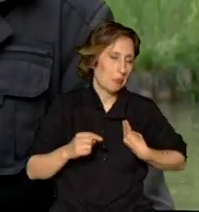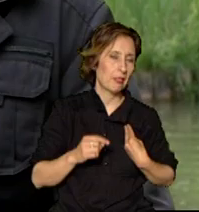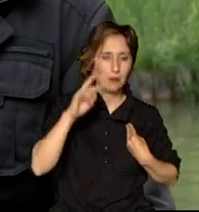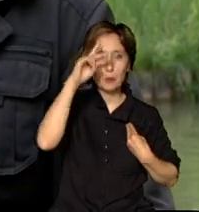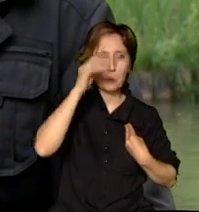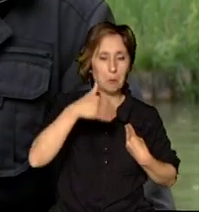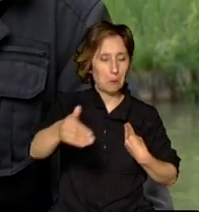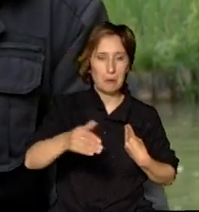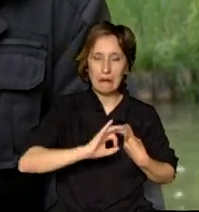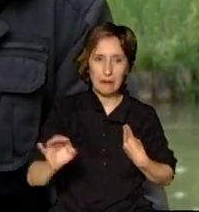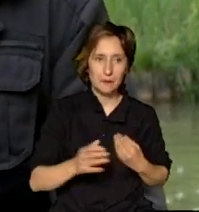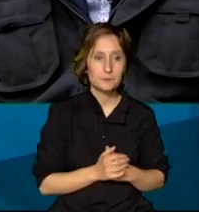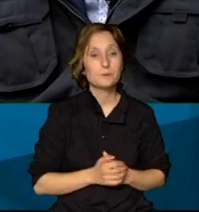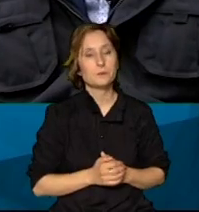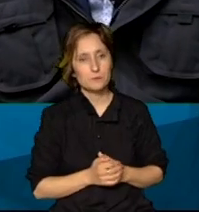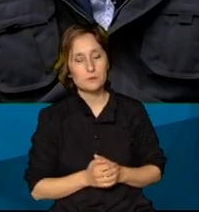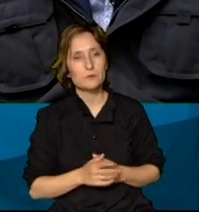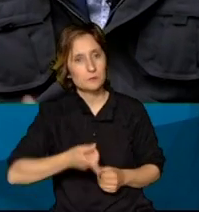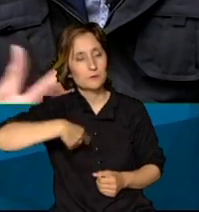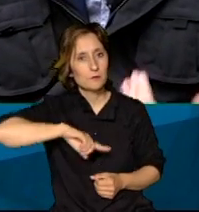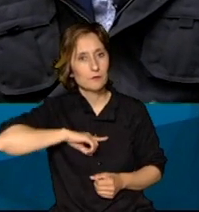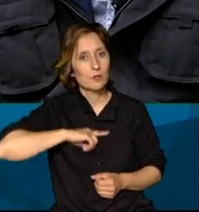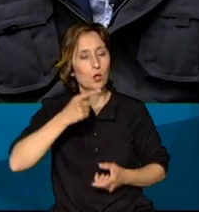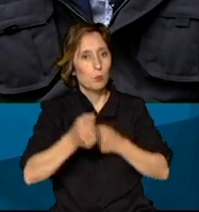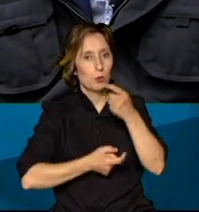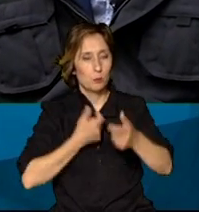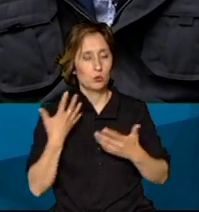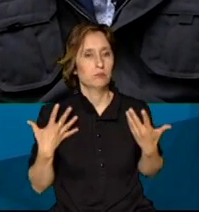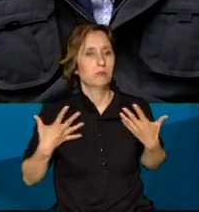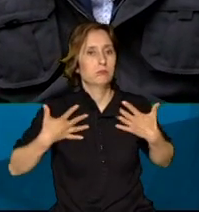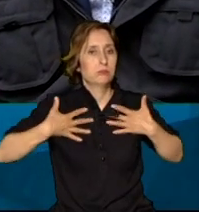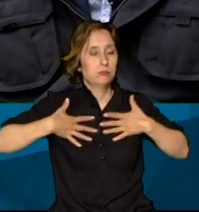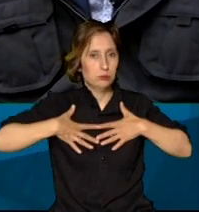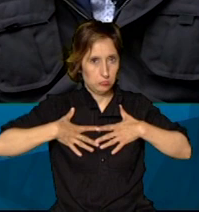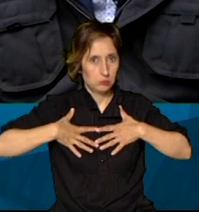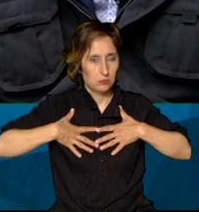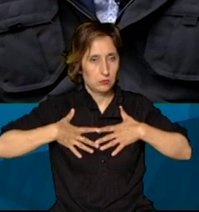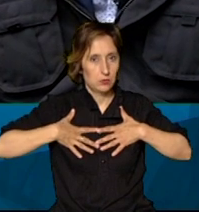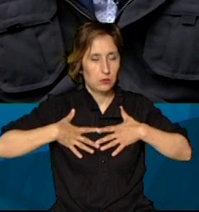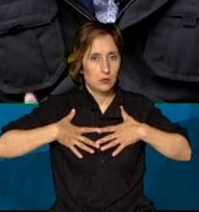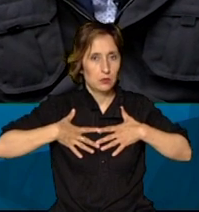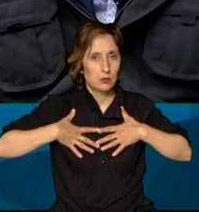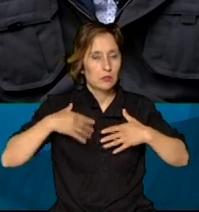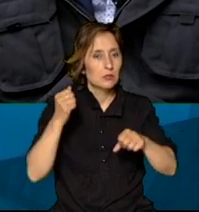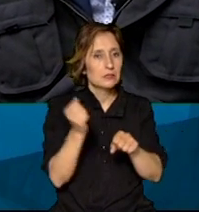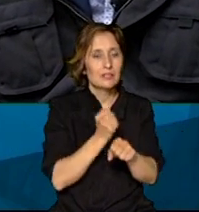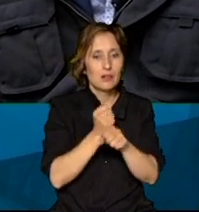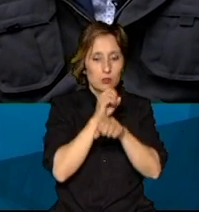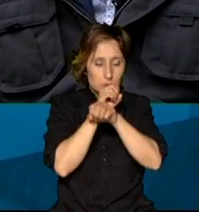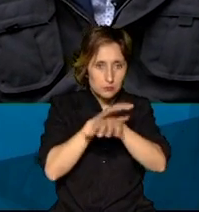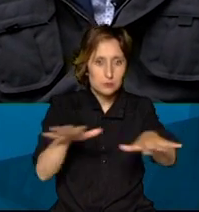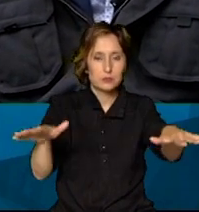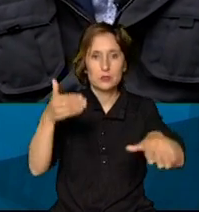que va a venir. Creo que bueno, nos lo vamos interiorizando poco a poco. Hay que hacer todavía una gran labor de